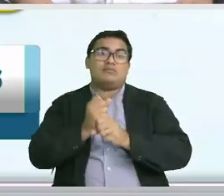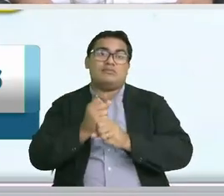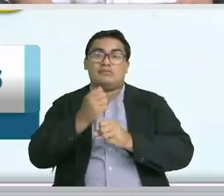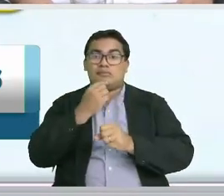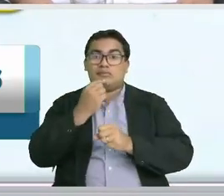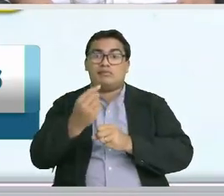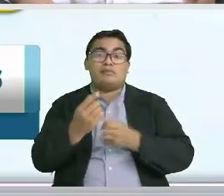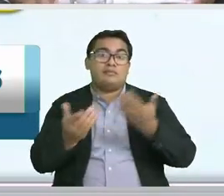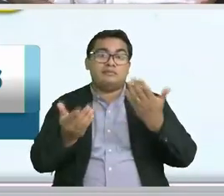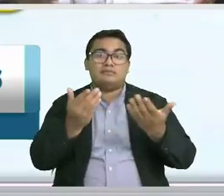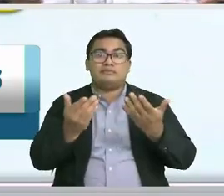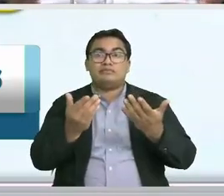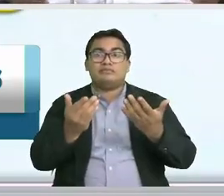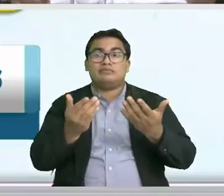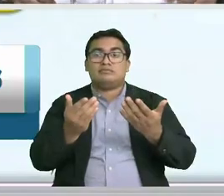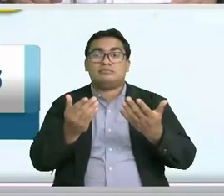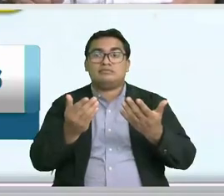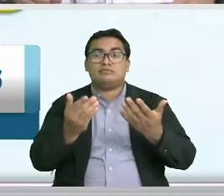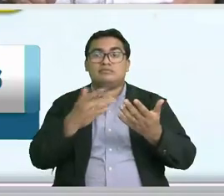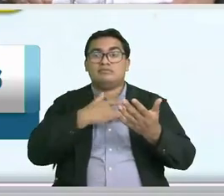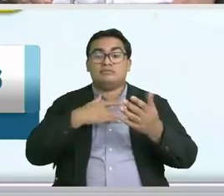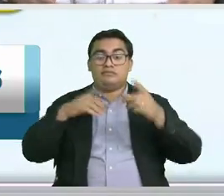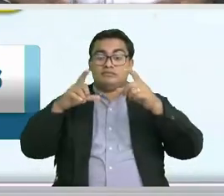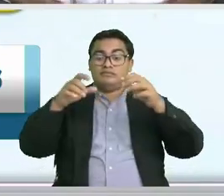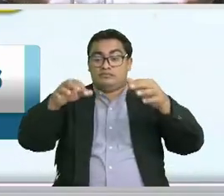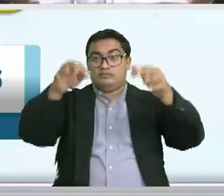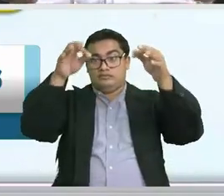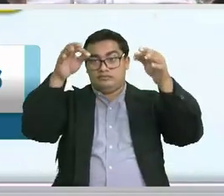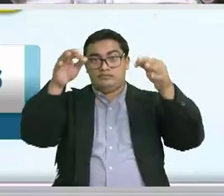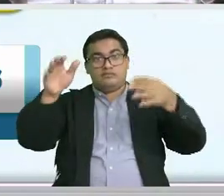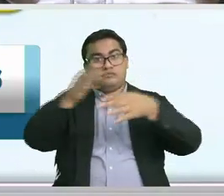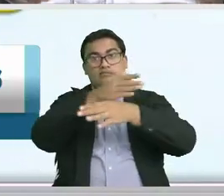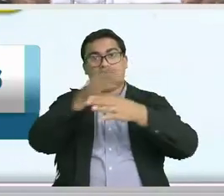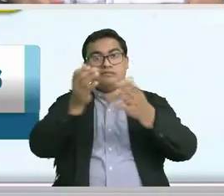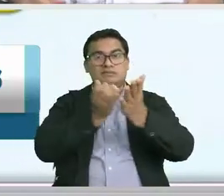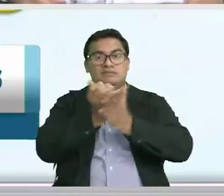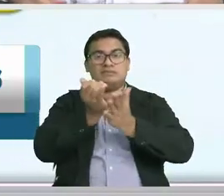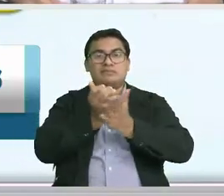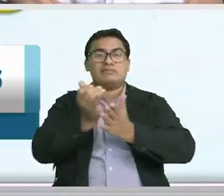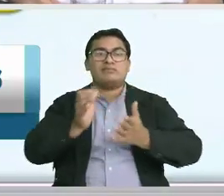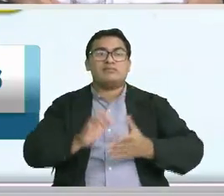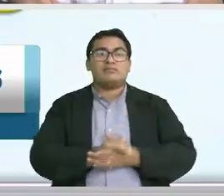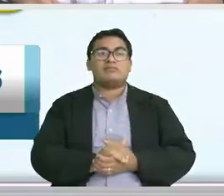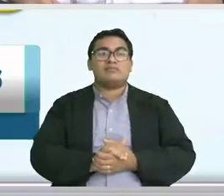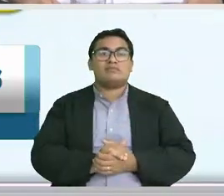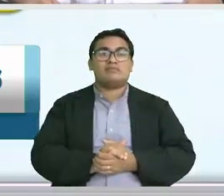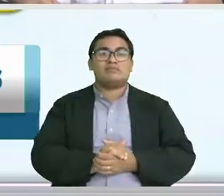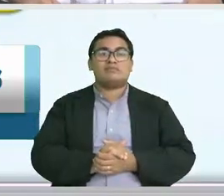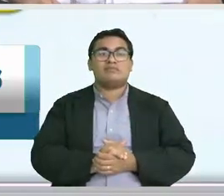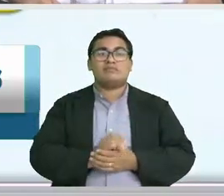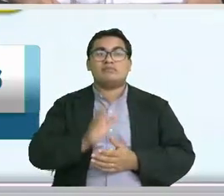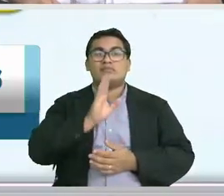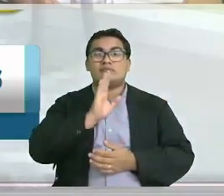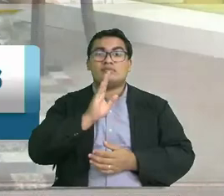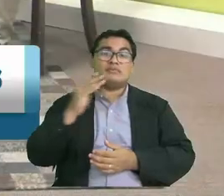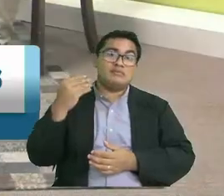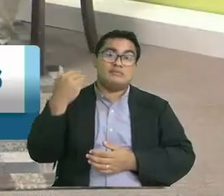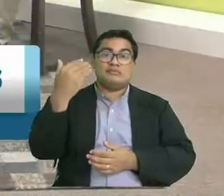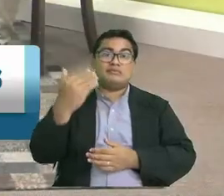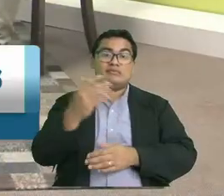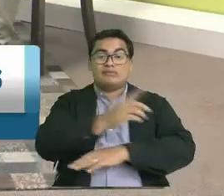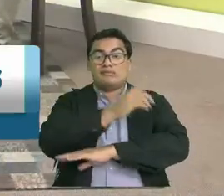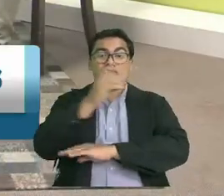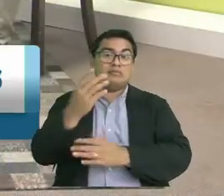esto no es normal y también hay que tomar radiografías, hacer estudios, igual como en el pie plano. Pues. Vamos a hablar de eso en los próximos días, doctor. Tal